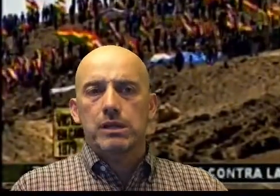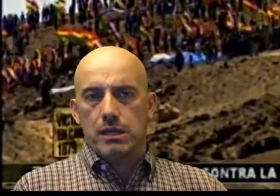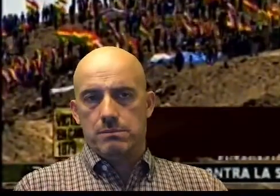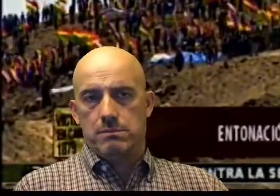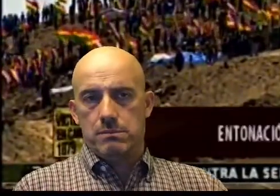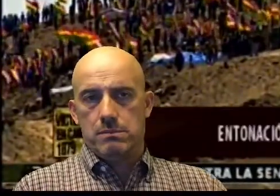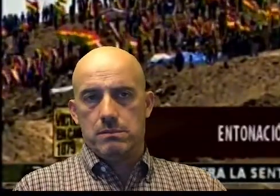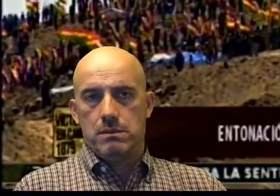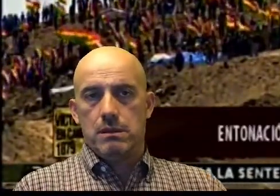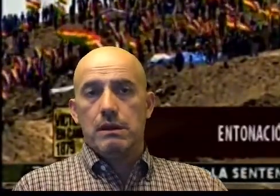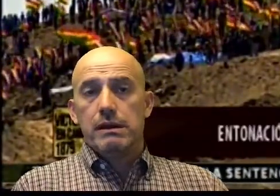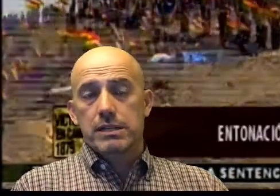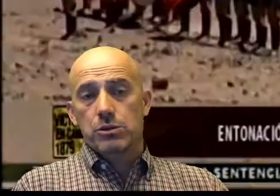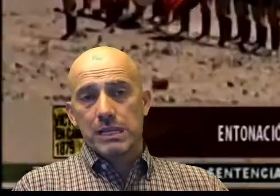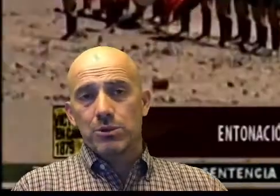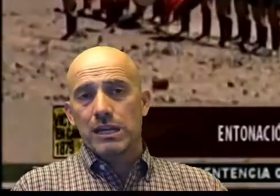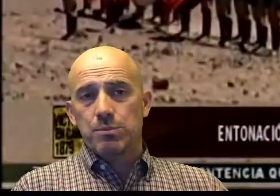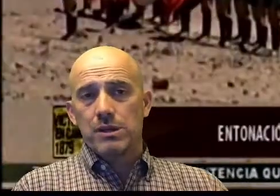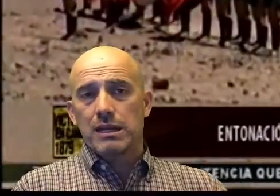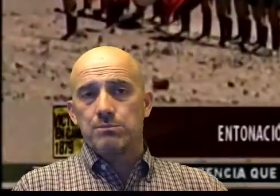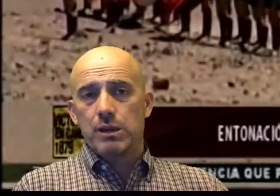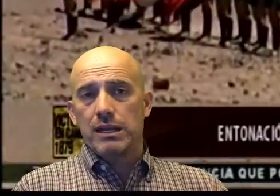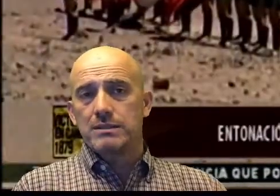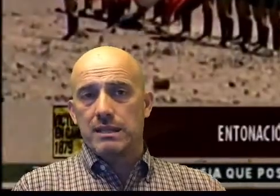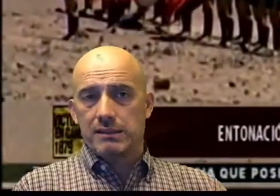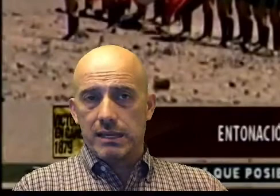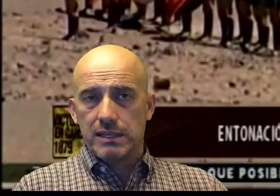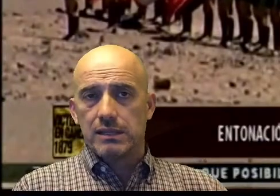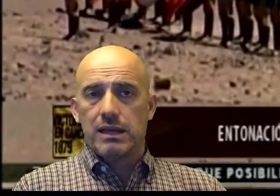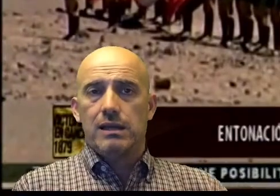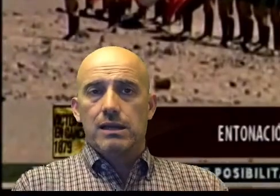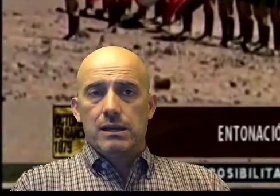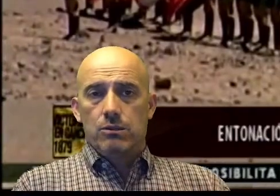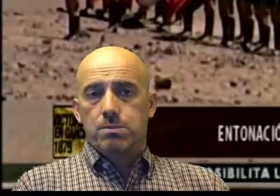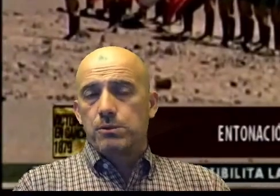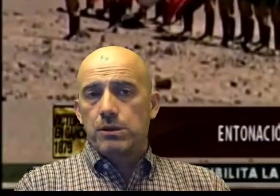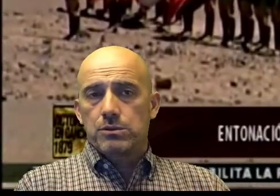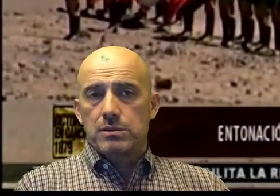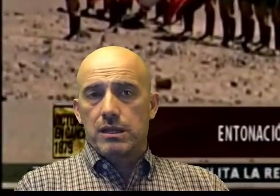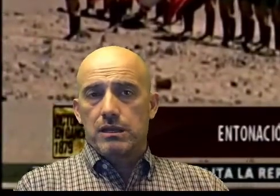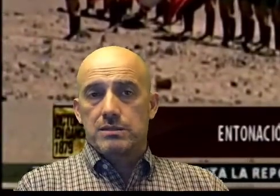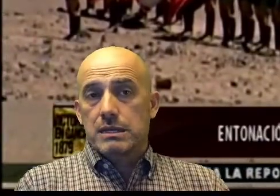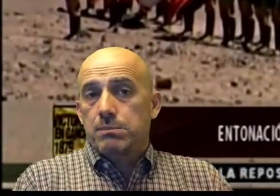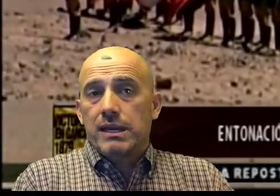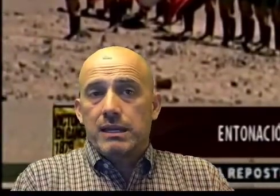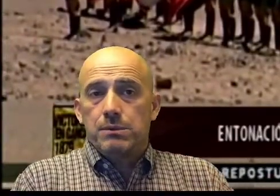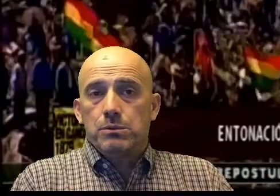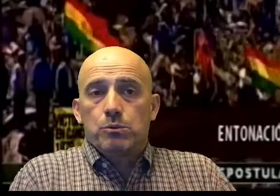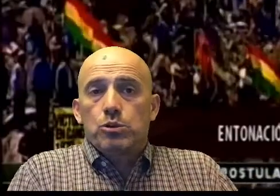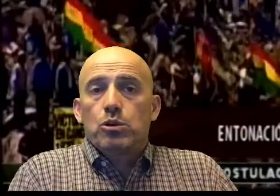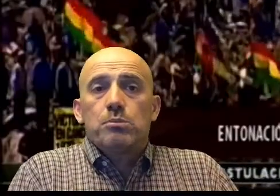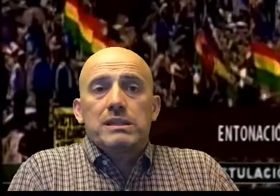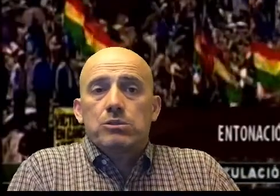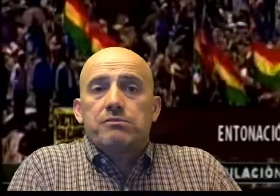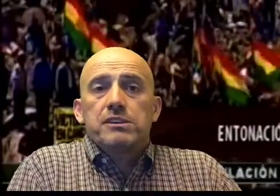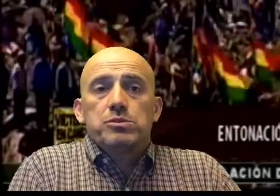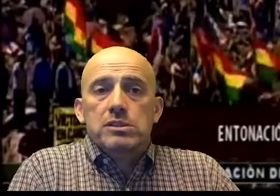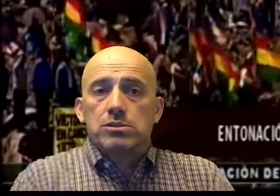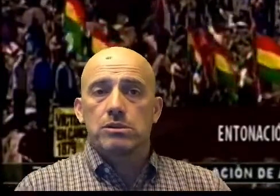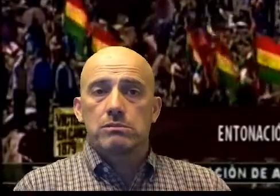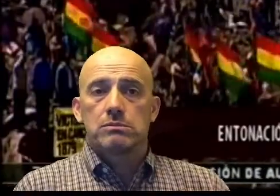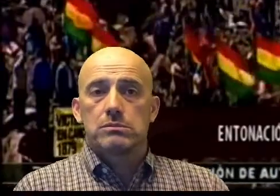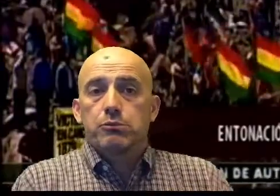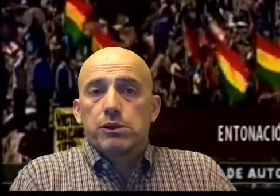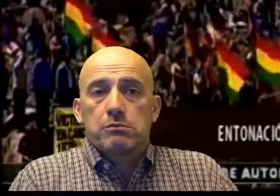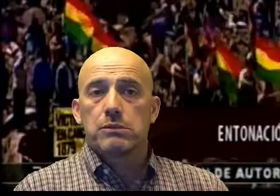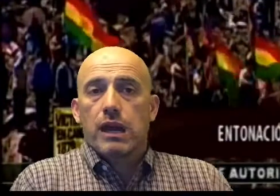victoria recordemos que después del campo la alianza latina de tacna los peruanos se repliegan no cometas no defienda